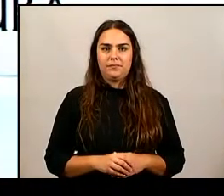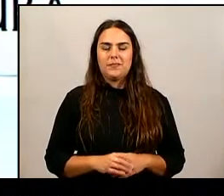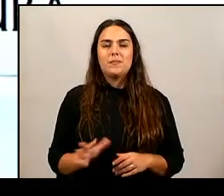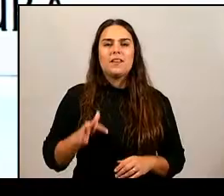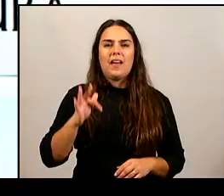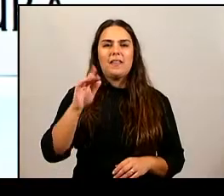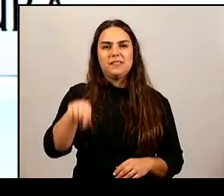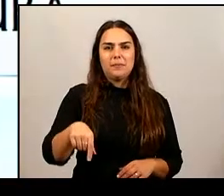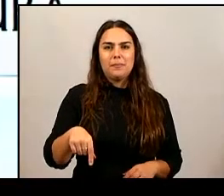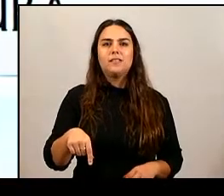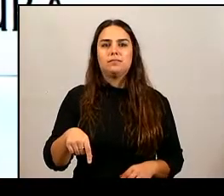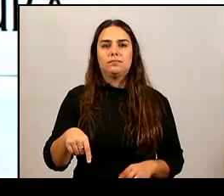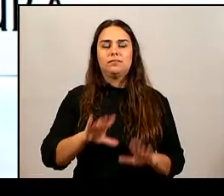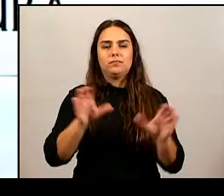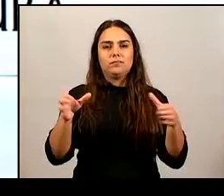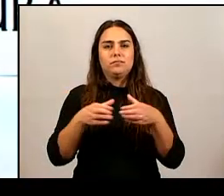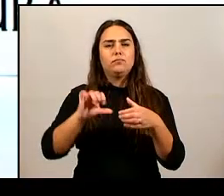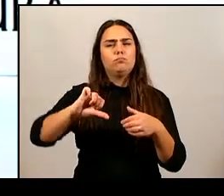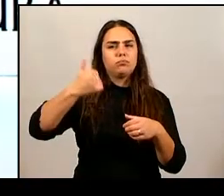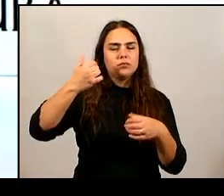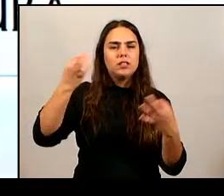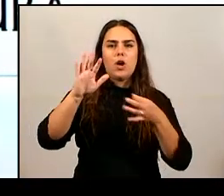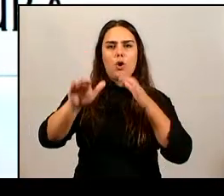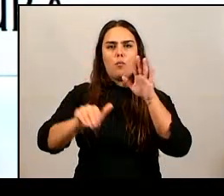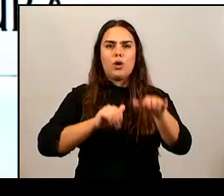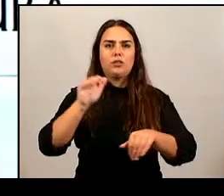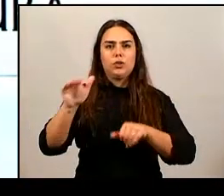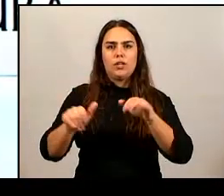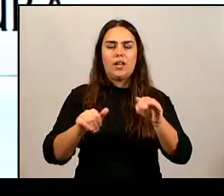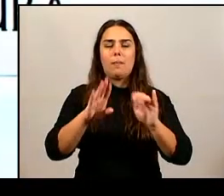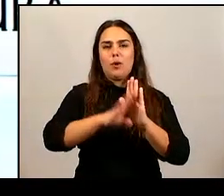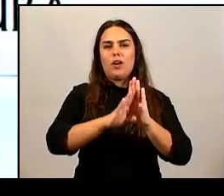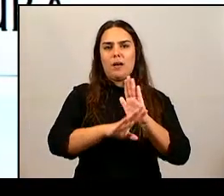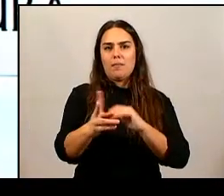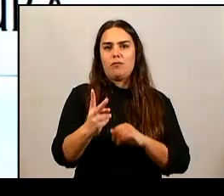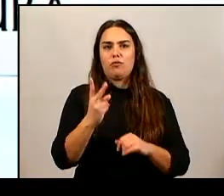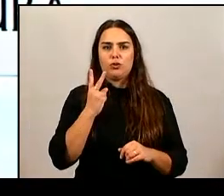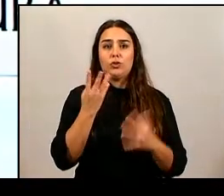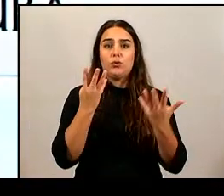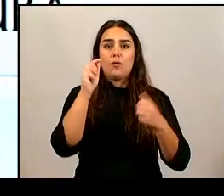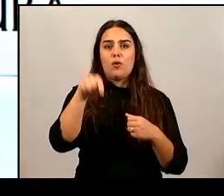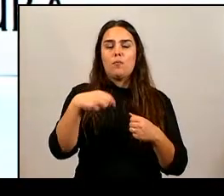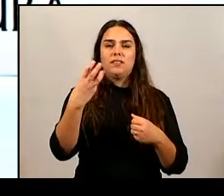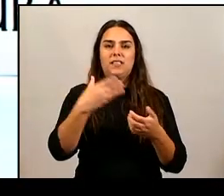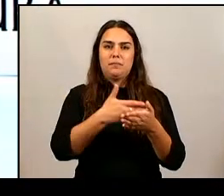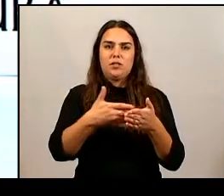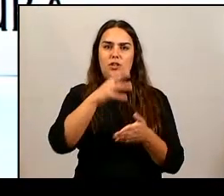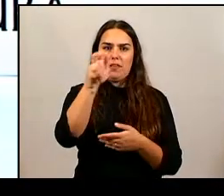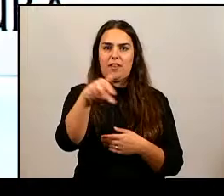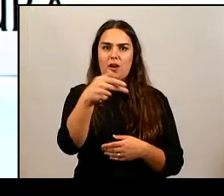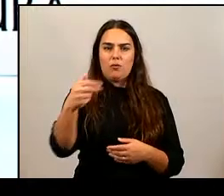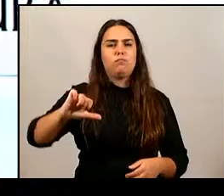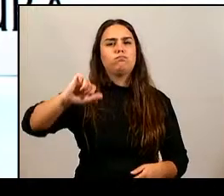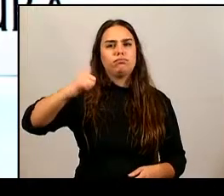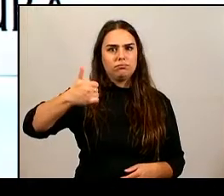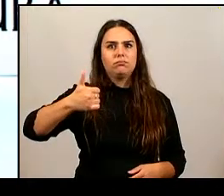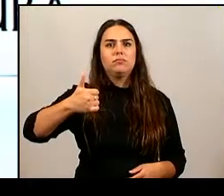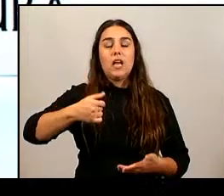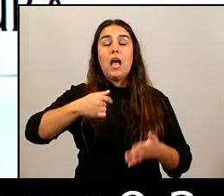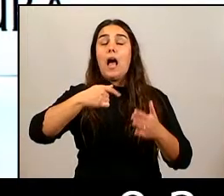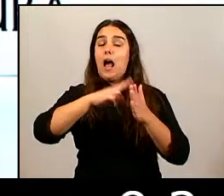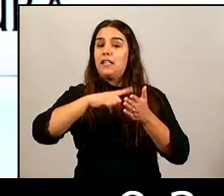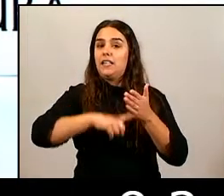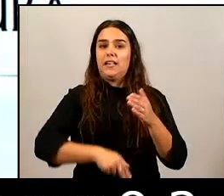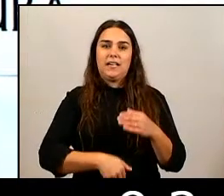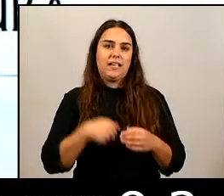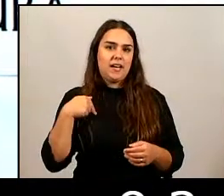Además, el Ejecutivo ha dado luz verde a la convocatoria de 2 de estos programas por 9,3 millones de euros. Son el de alquiler general